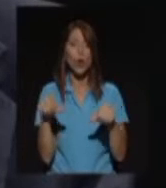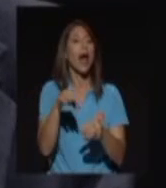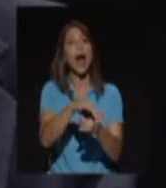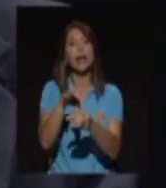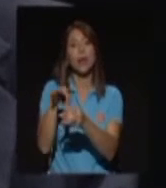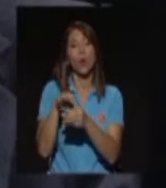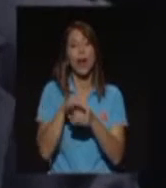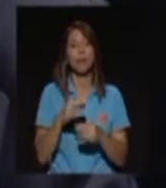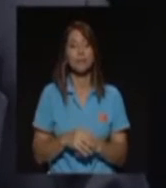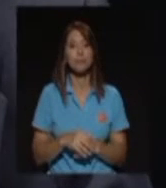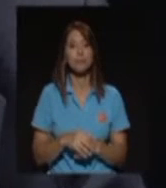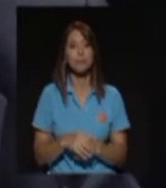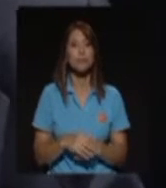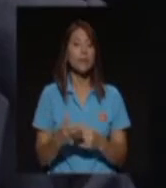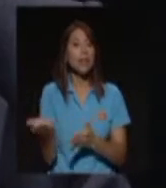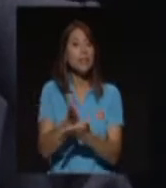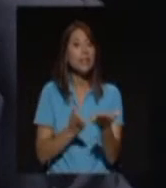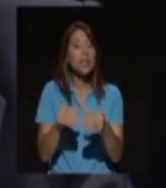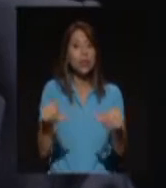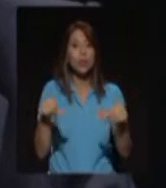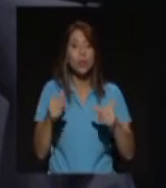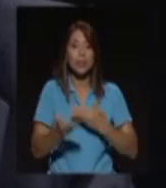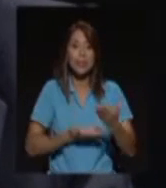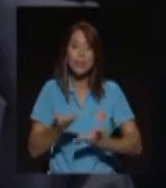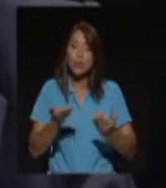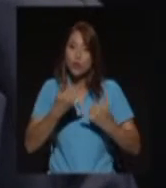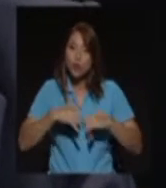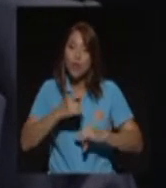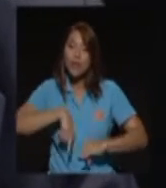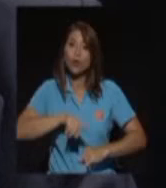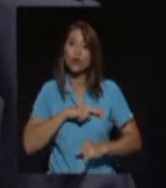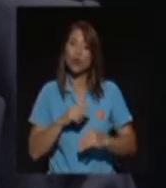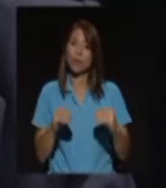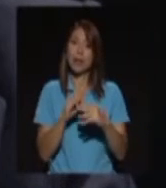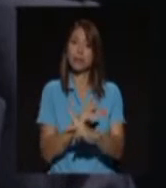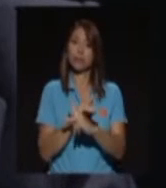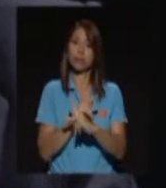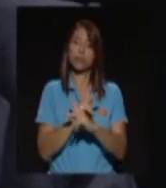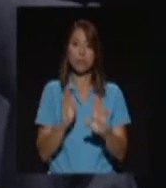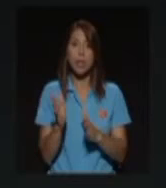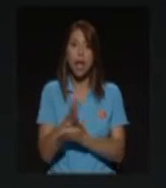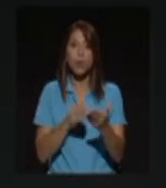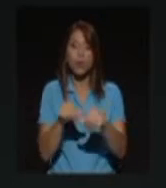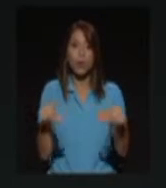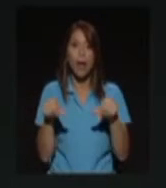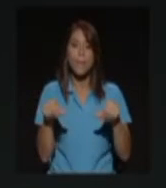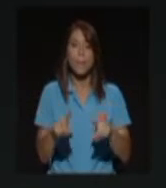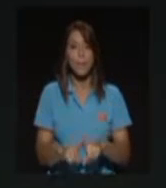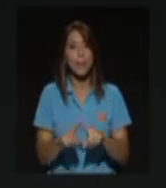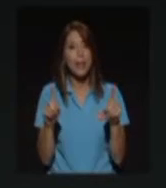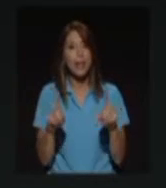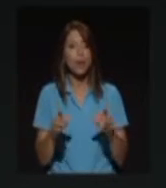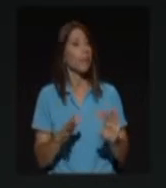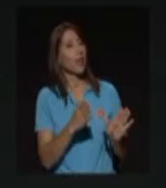agrícola, ¿verdad?, y en ciertos sectores de servicios todavía seguimos siendo proteccionistas, por así decir, en algunos campos. Pero tal